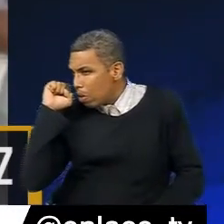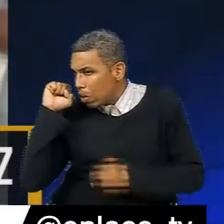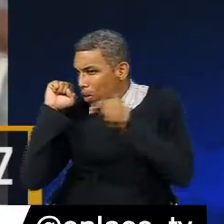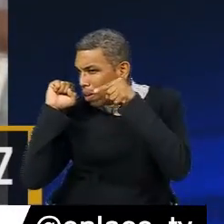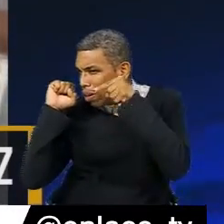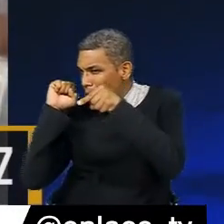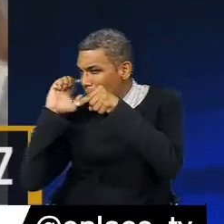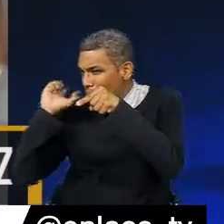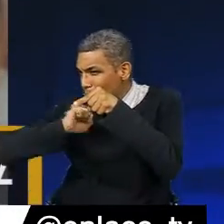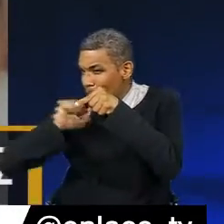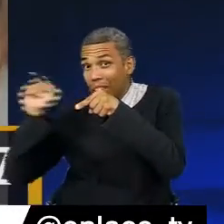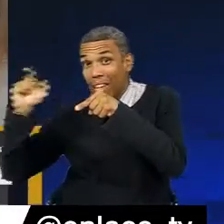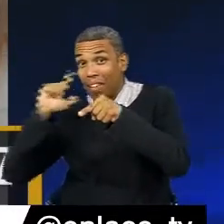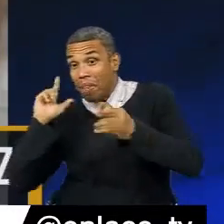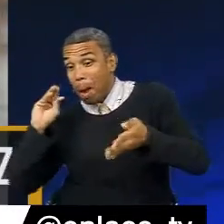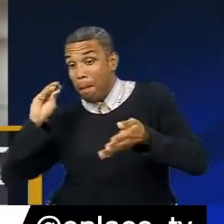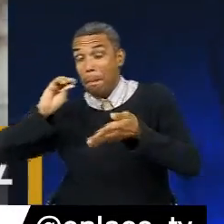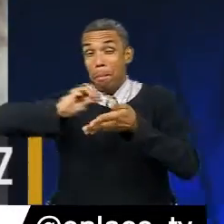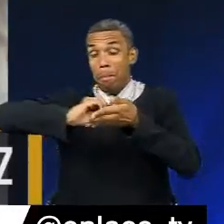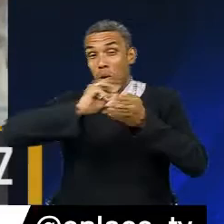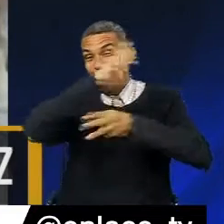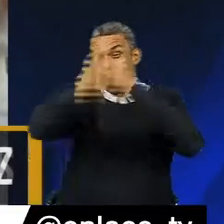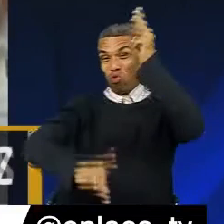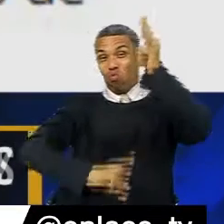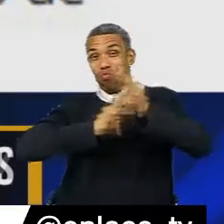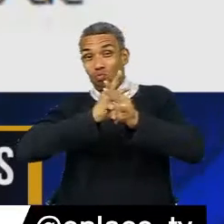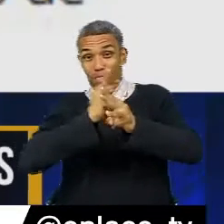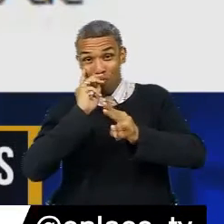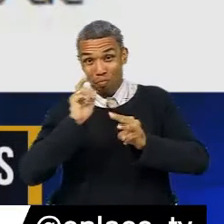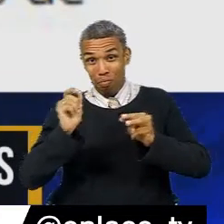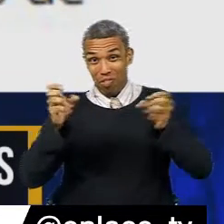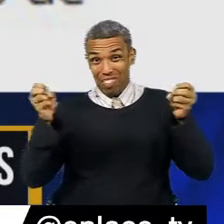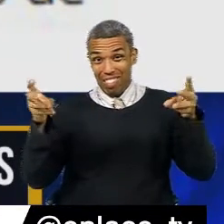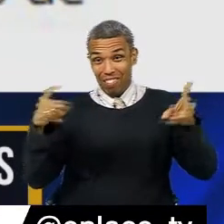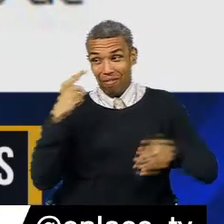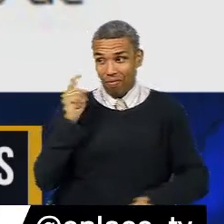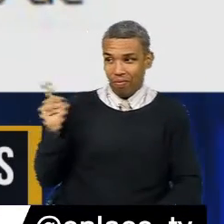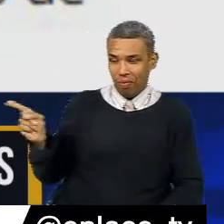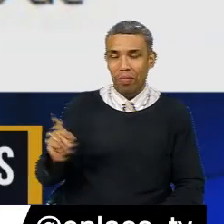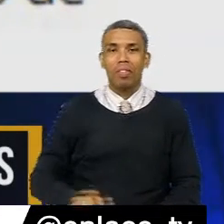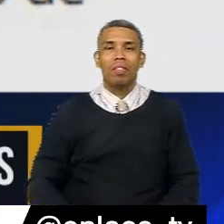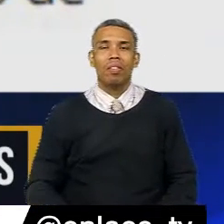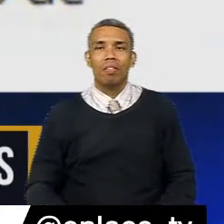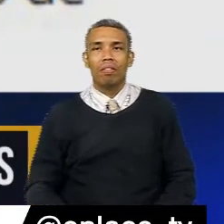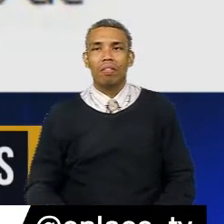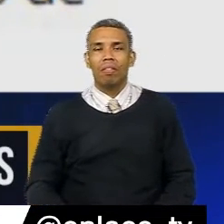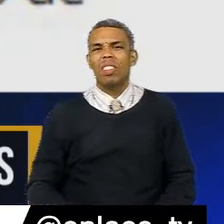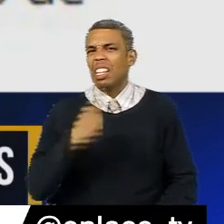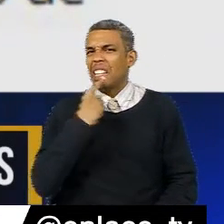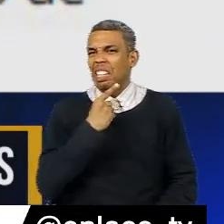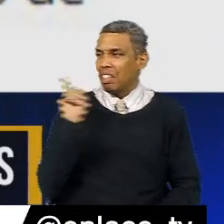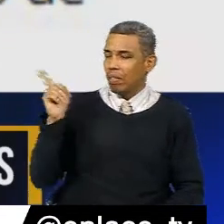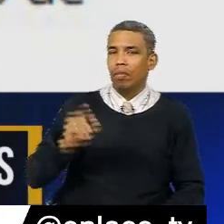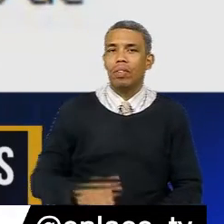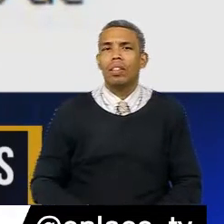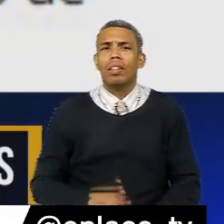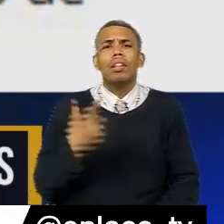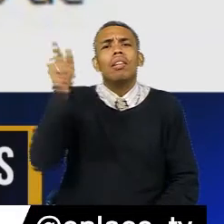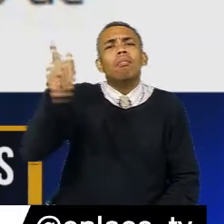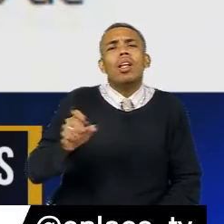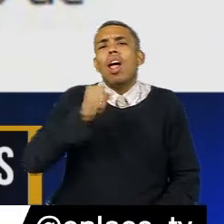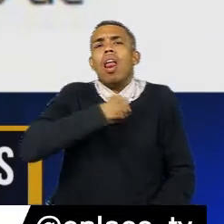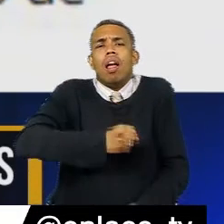a nivel mundial con el siguiente mensaje, abro comillas. En la zona de prensa una colega se emociona cantando el himno de Colombia en el acto de firma